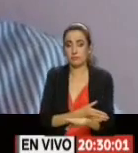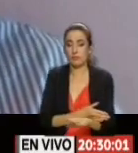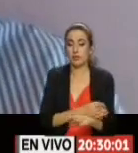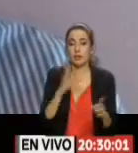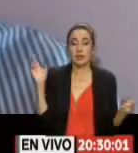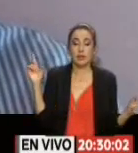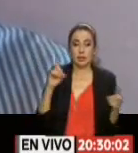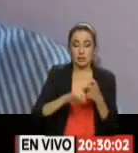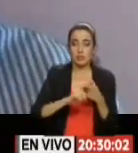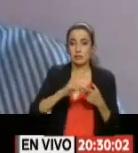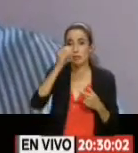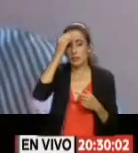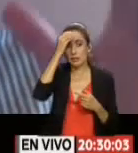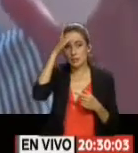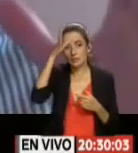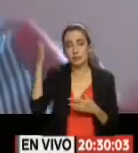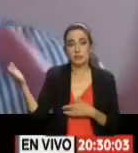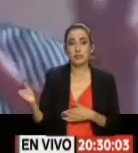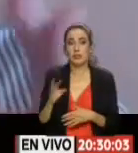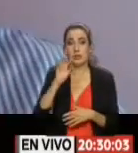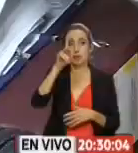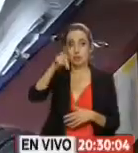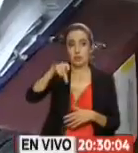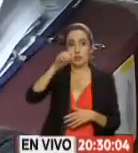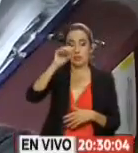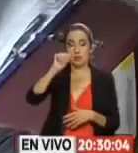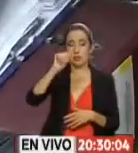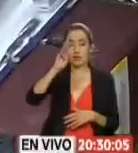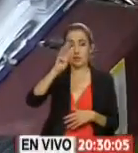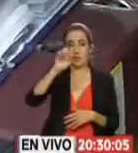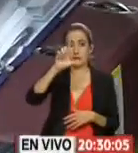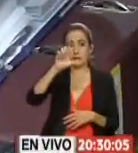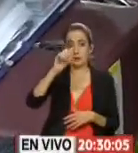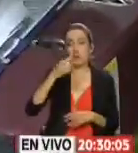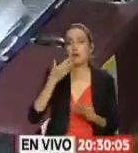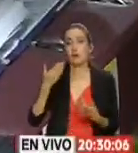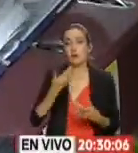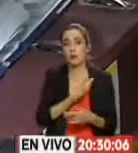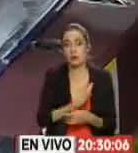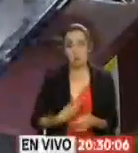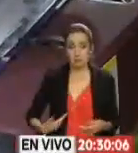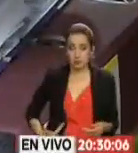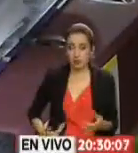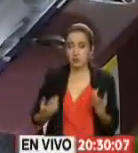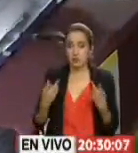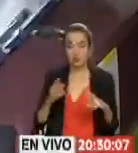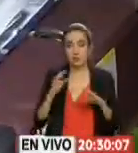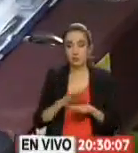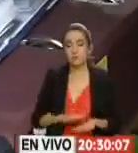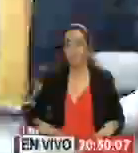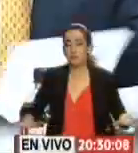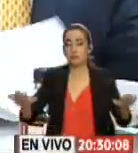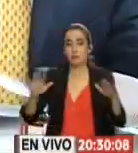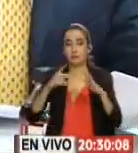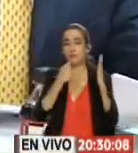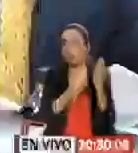ex titular de la CNAIN, Pablo Romero Quesada, y del expresidente Rafael Correa. Sin embargo, la diligencia no